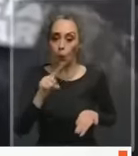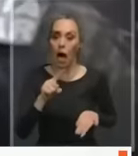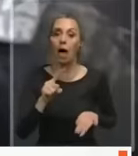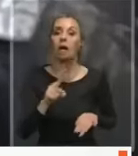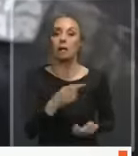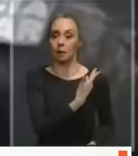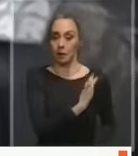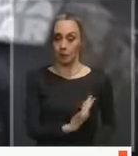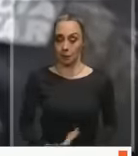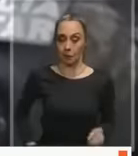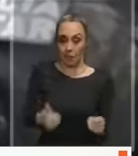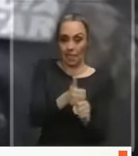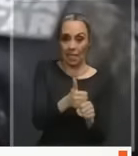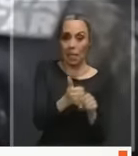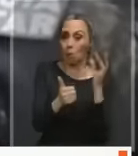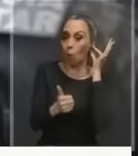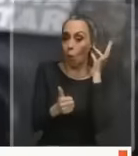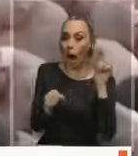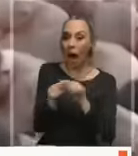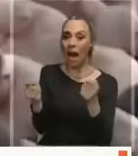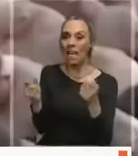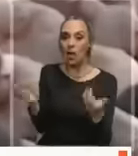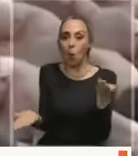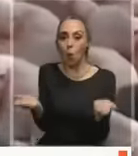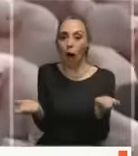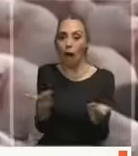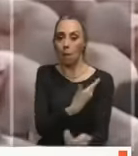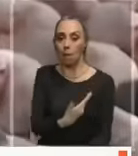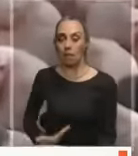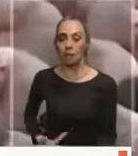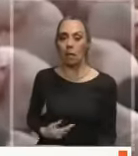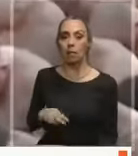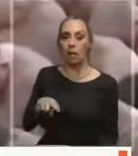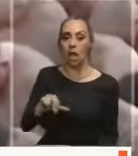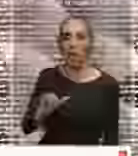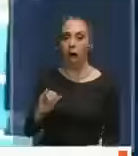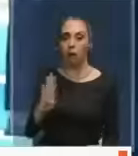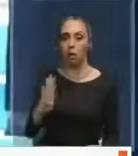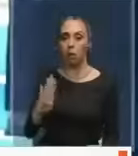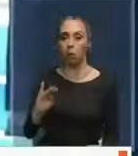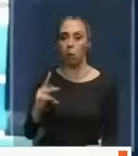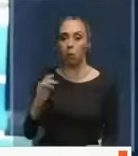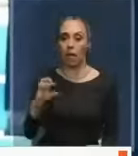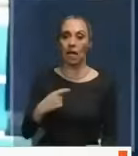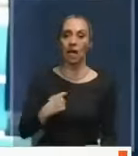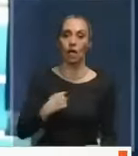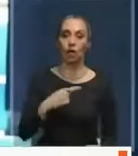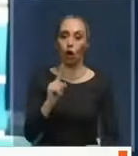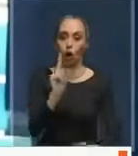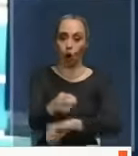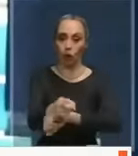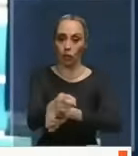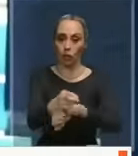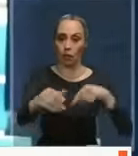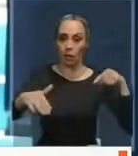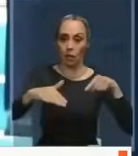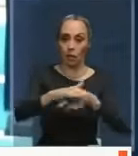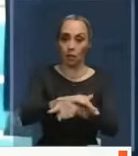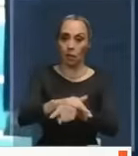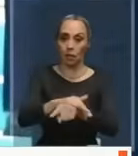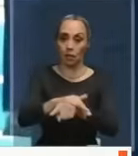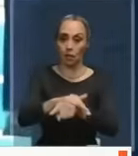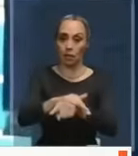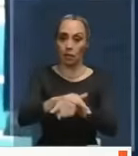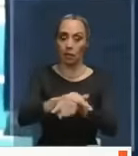quien hoy es comparada con el presidente Nayib Bukele. He ordenado la intervención de